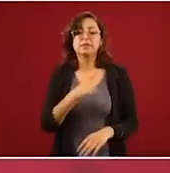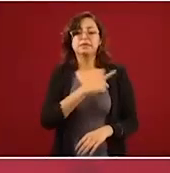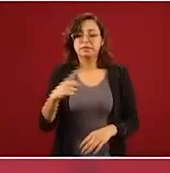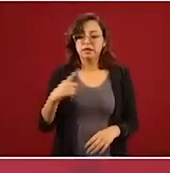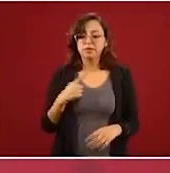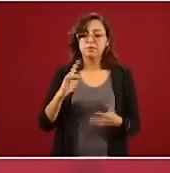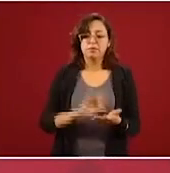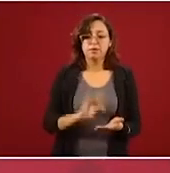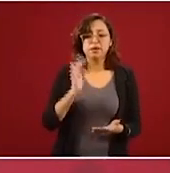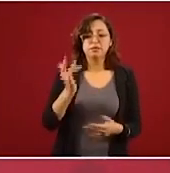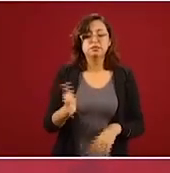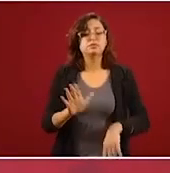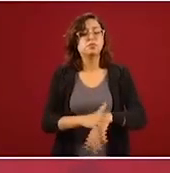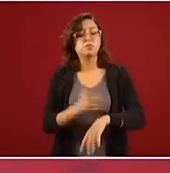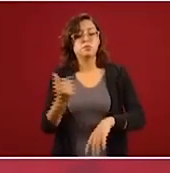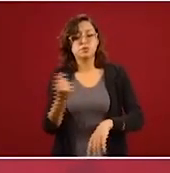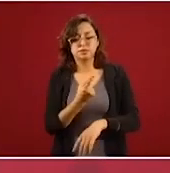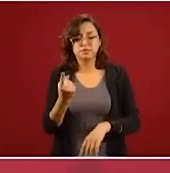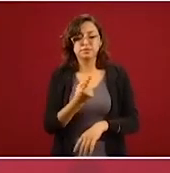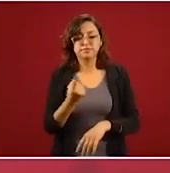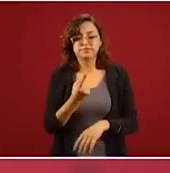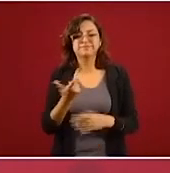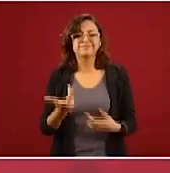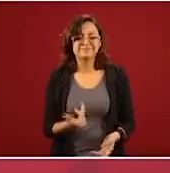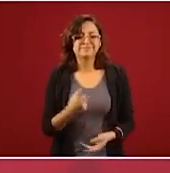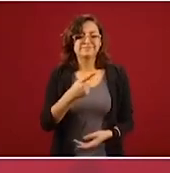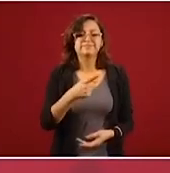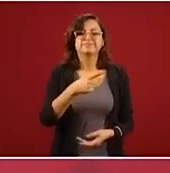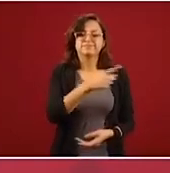agradecerles porque han actuado